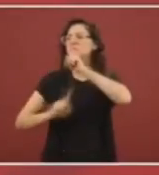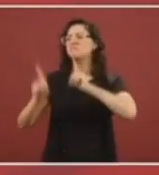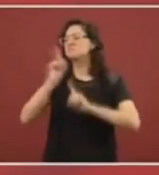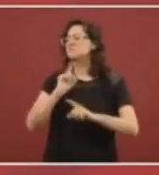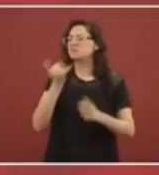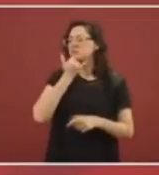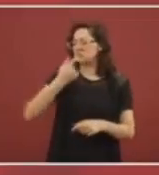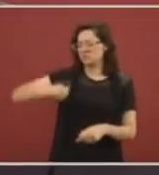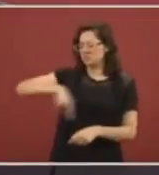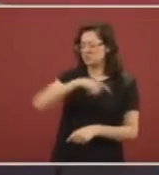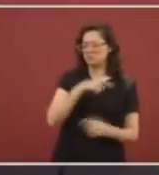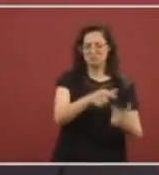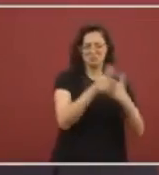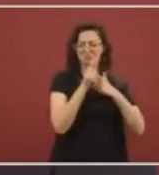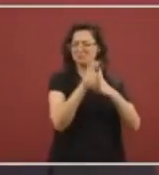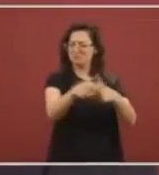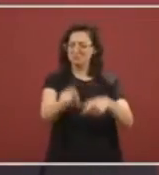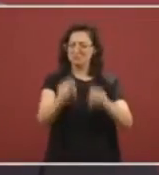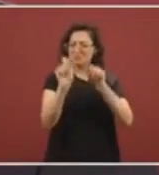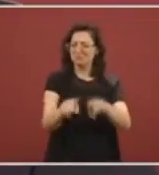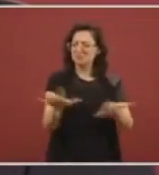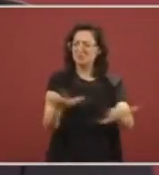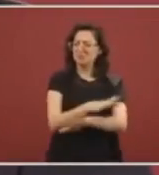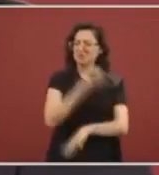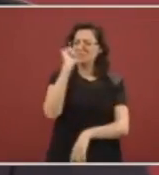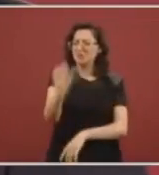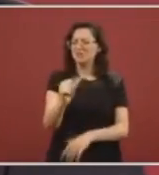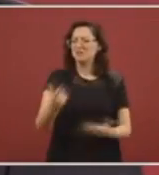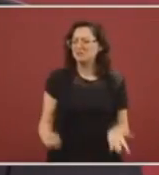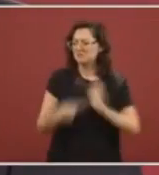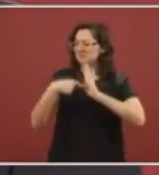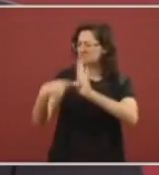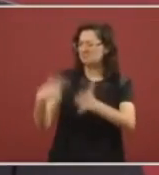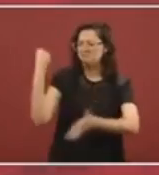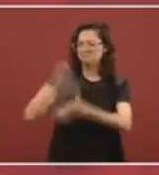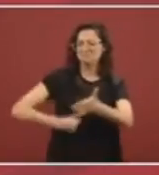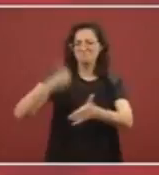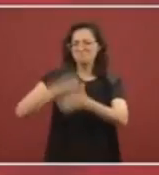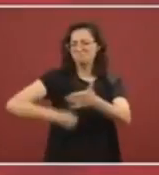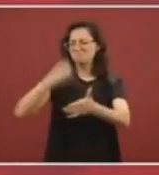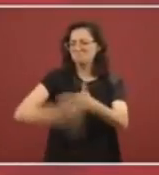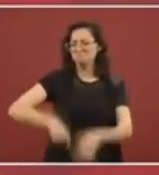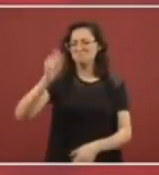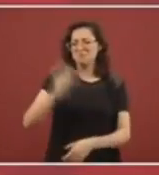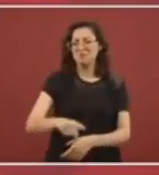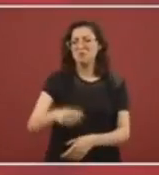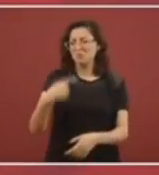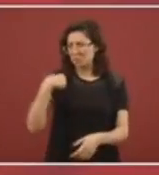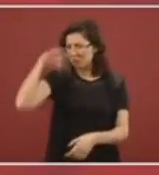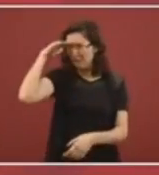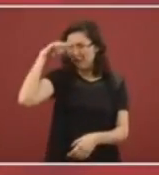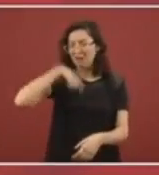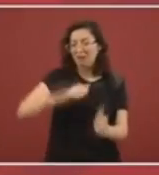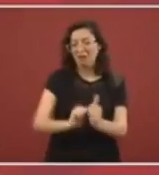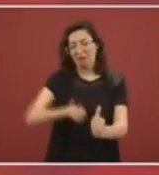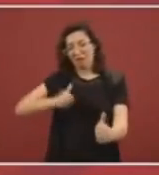cambiar? O sea, ya está demostrado que somos muy perseverantes. ¿Ustedes creen que yo voy a dar un paso